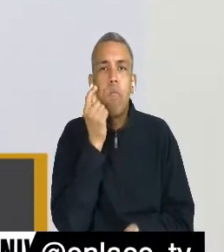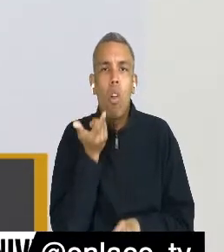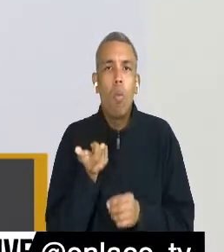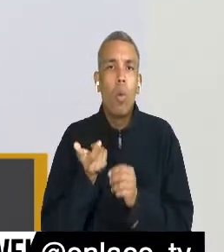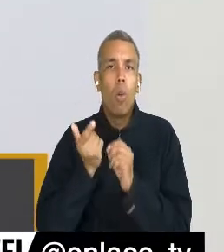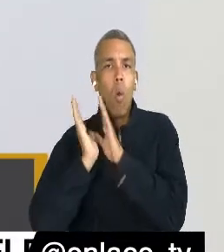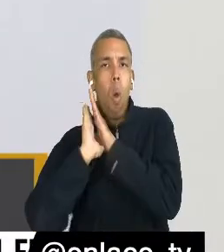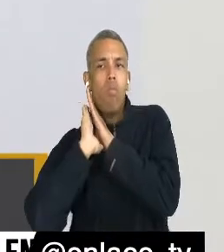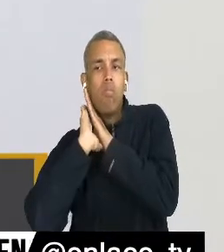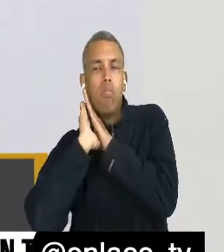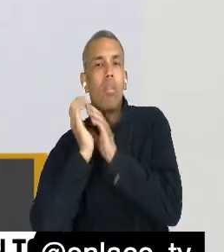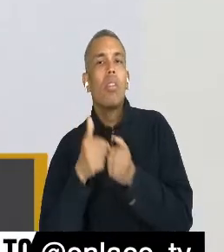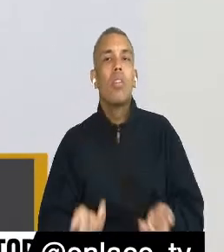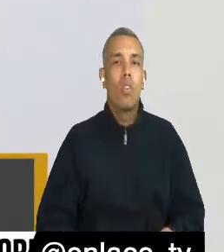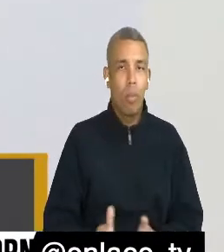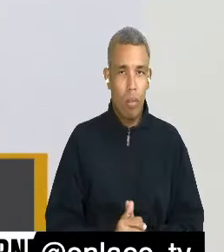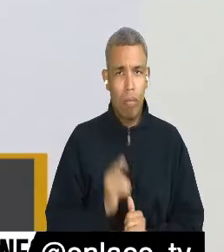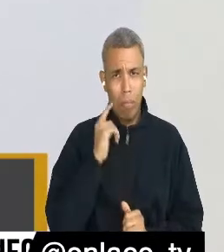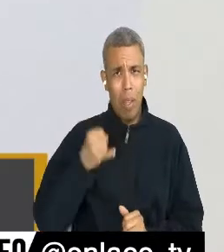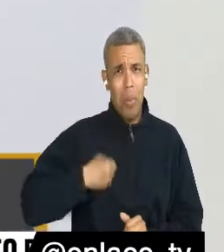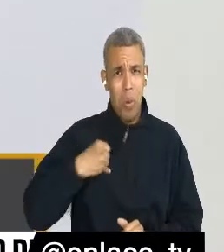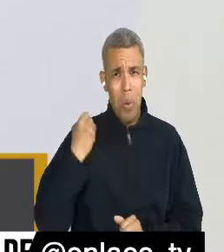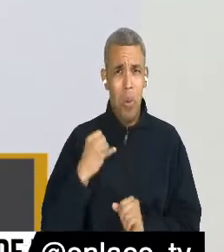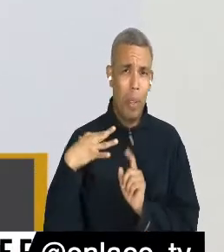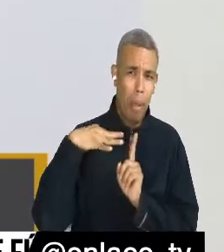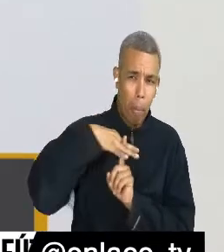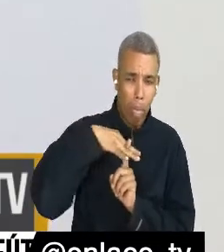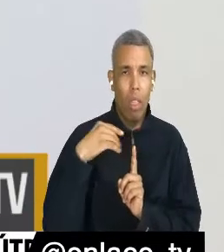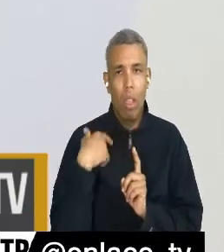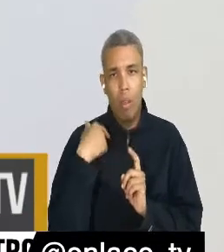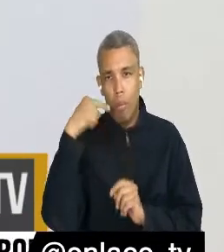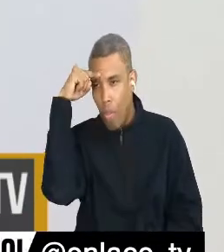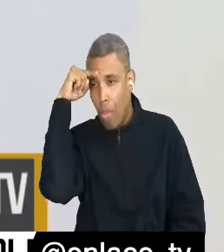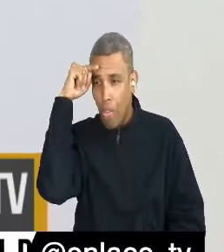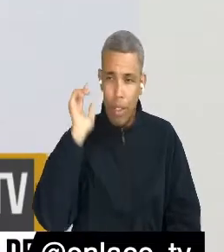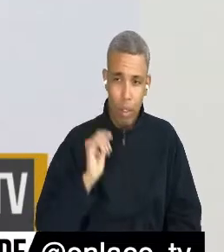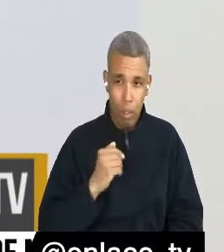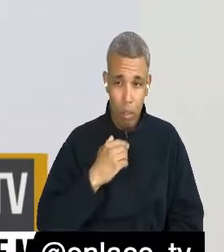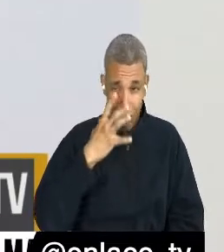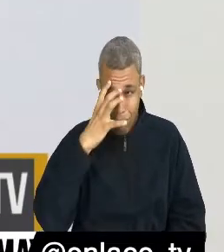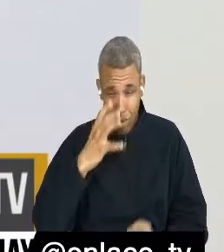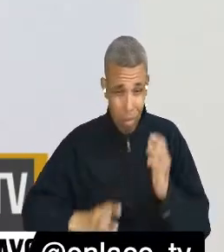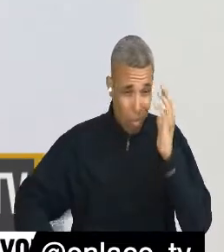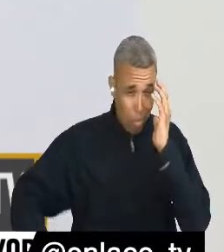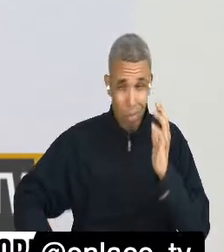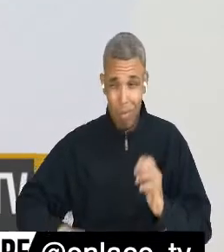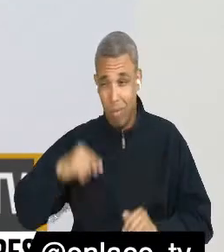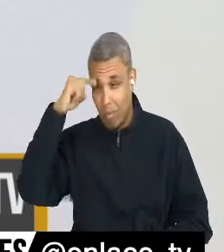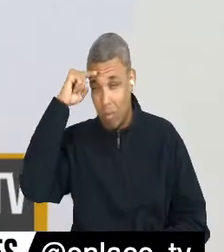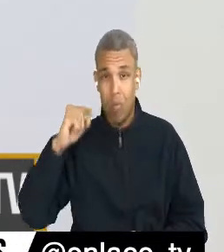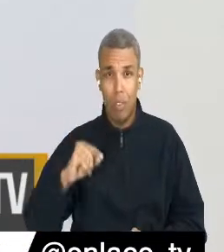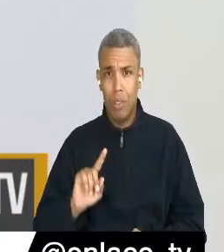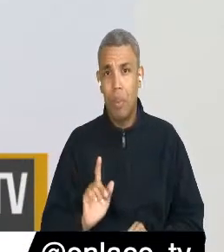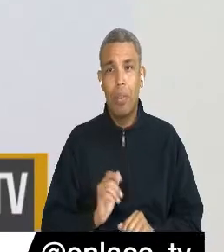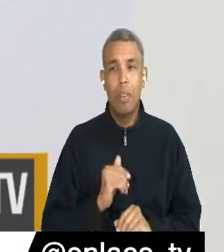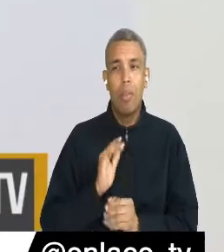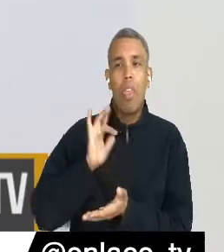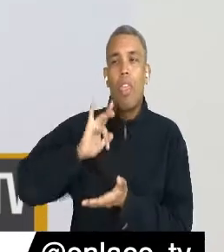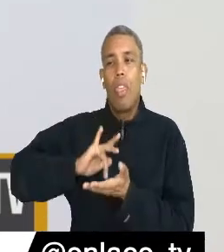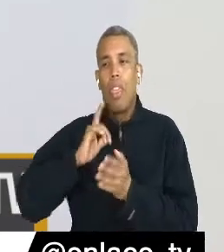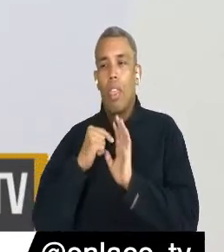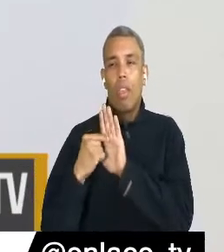que pues en muchas ocasiones afecta la seguridad de las personas para dirigirse o para estar de rostro hacia el trabajo. Entonces